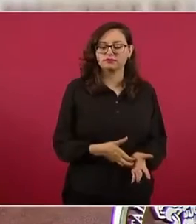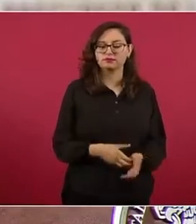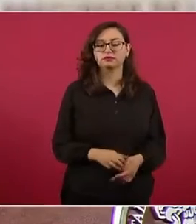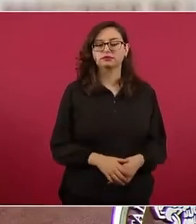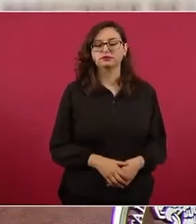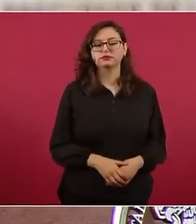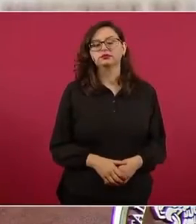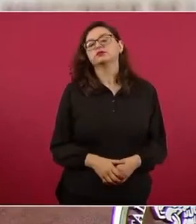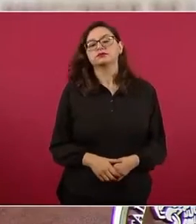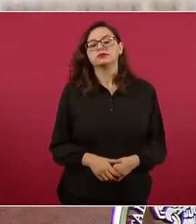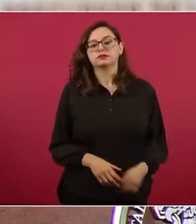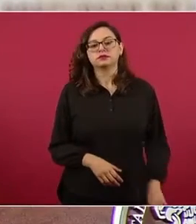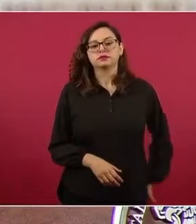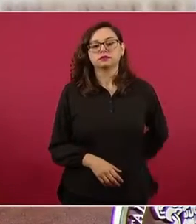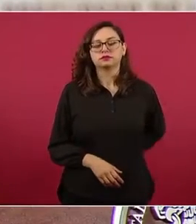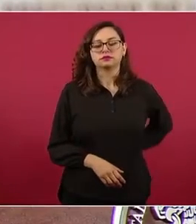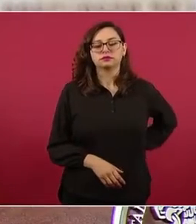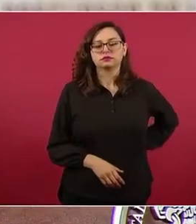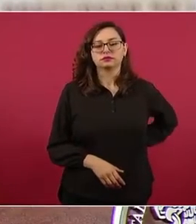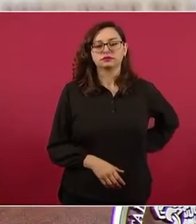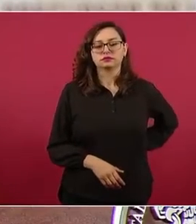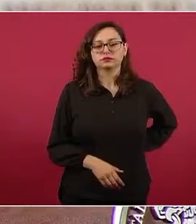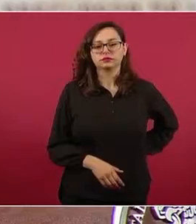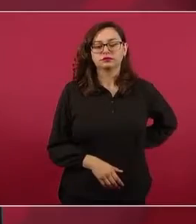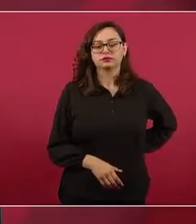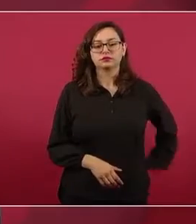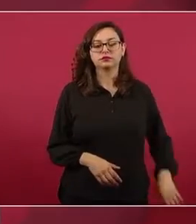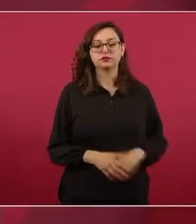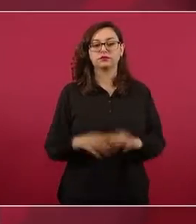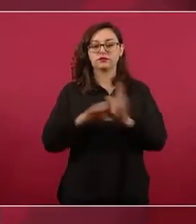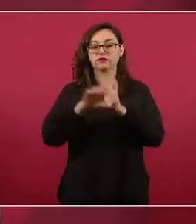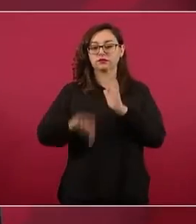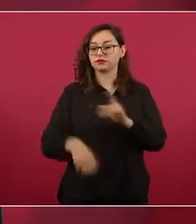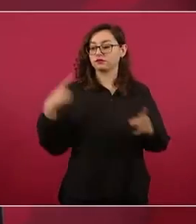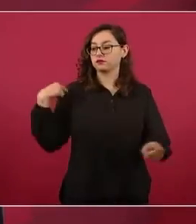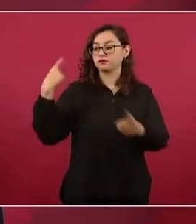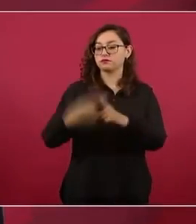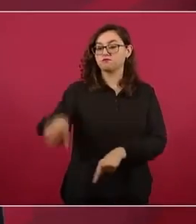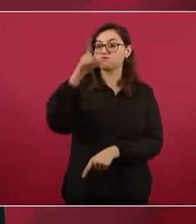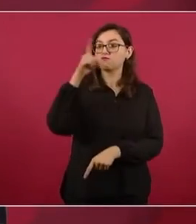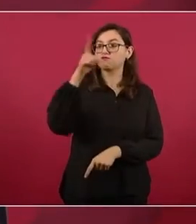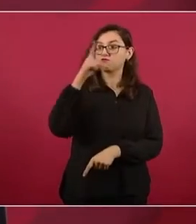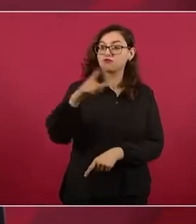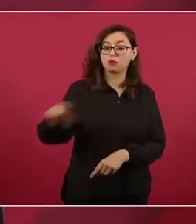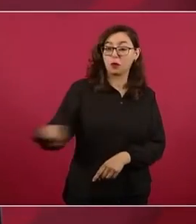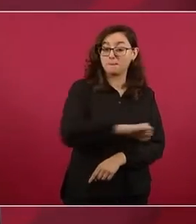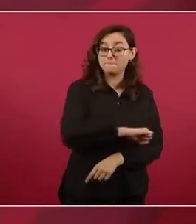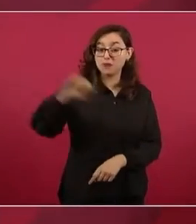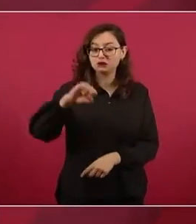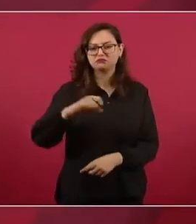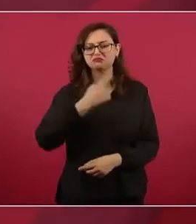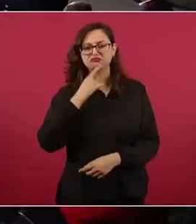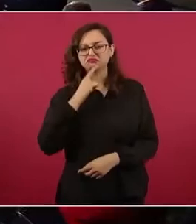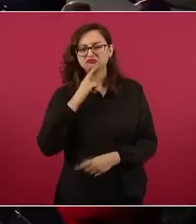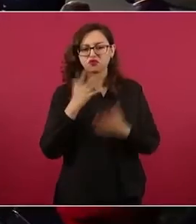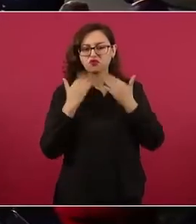Por ejemplo, no hay aumentos en los precios de la luz. No hay aumento en el precio de las